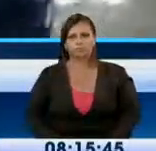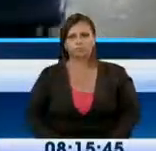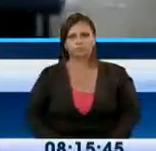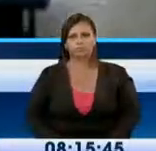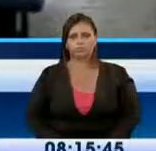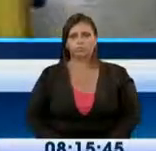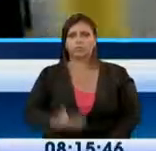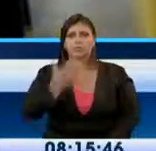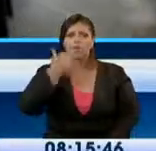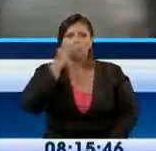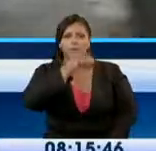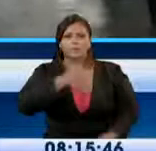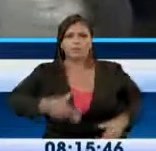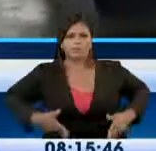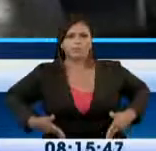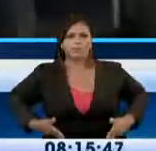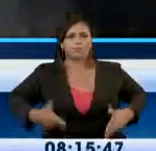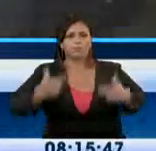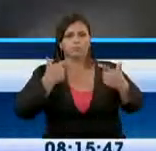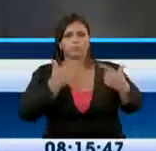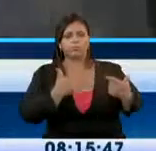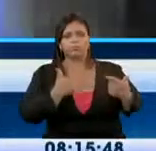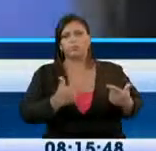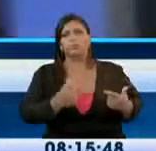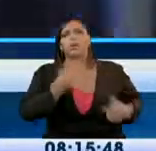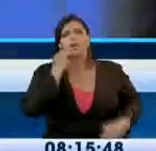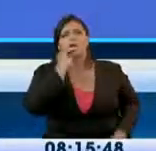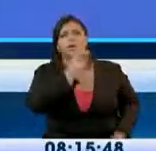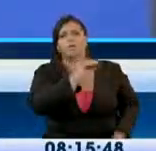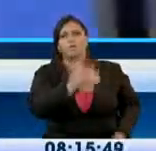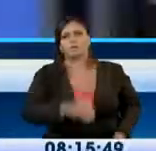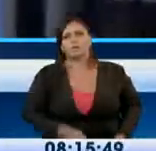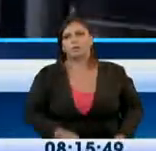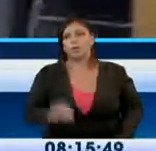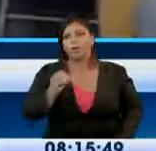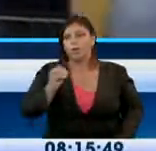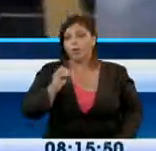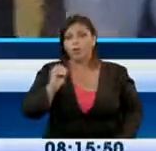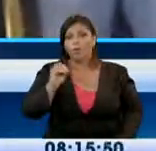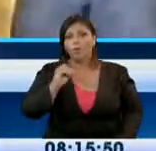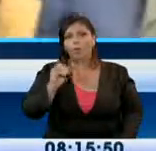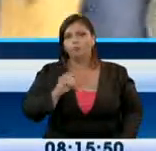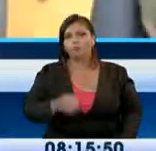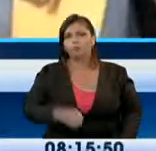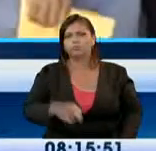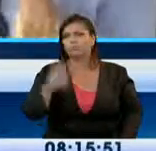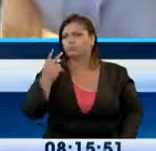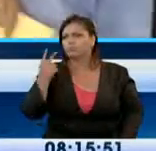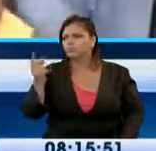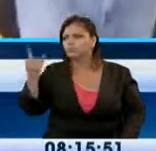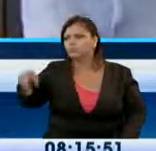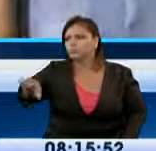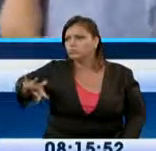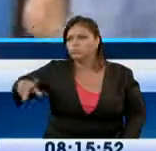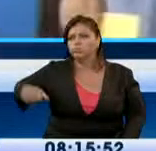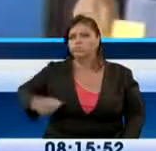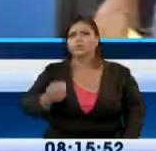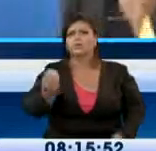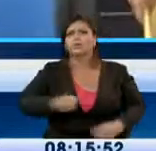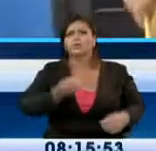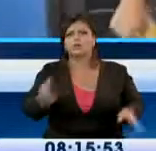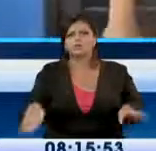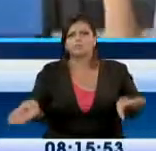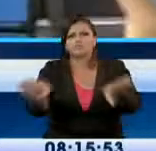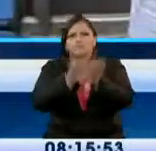procedimientos y no... Tengo entendido que muchas veces cierran la puerta ustedes para evitar que salga. Así es. Cerramos totalmente el vehículo, se llama a la policía hasta que